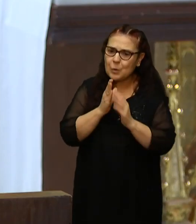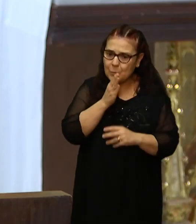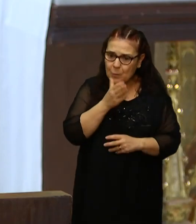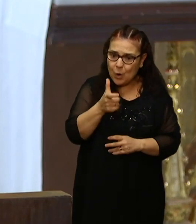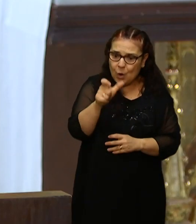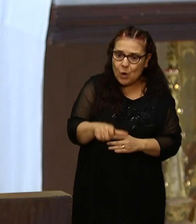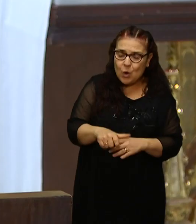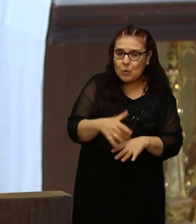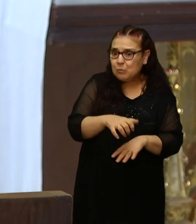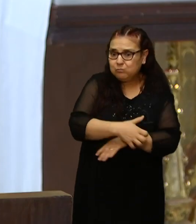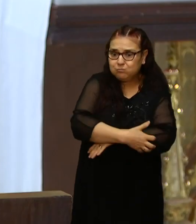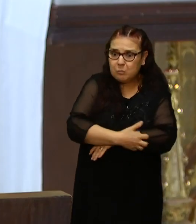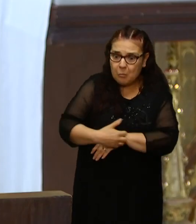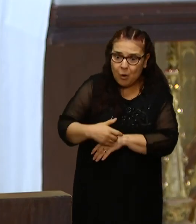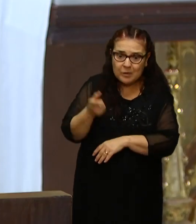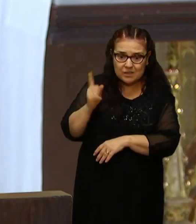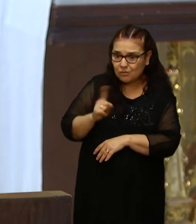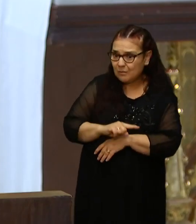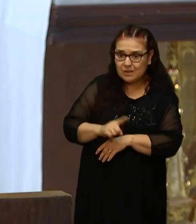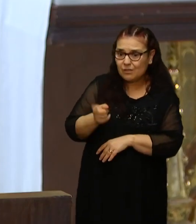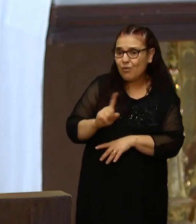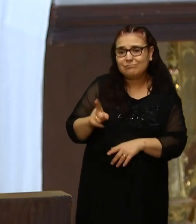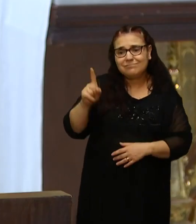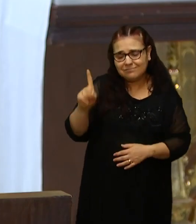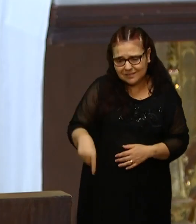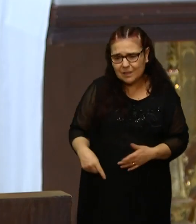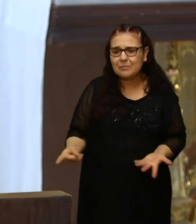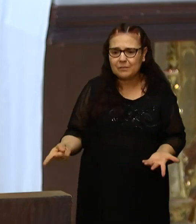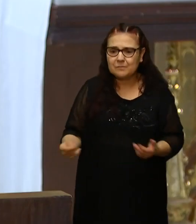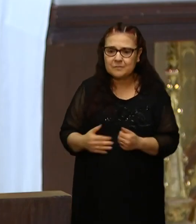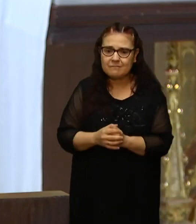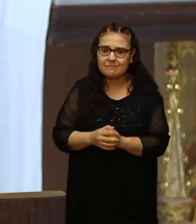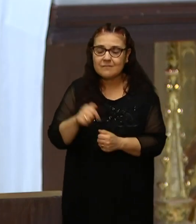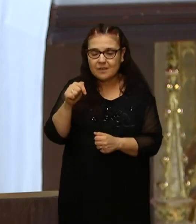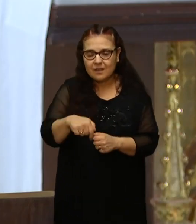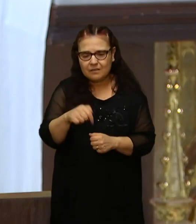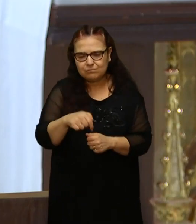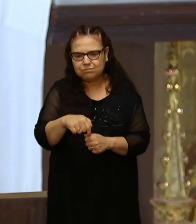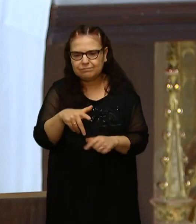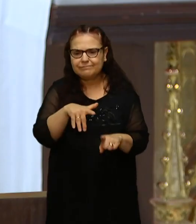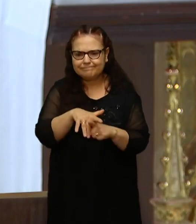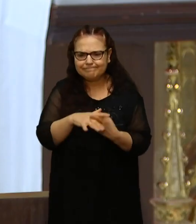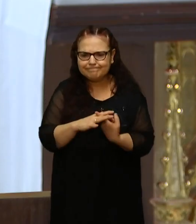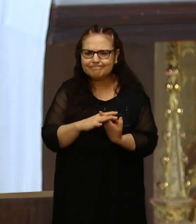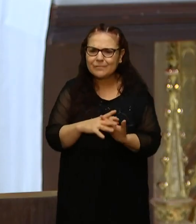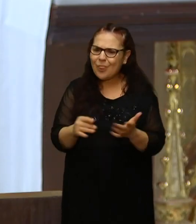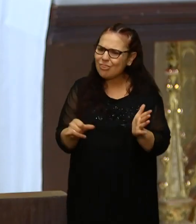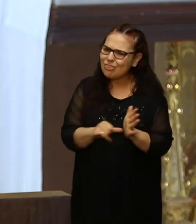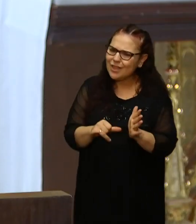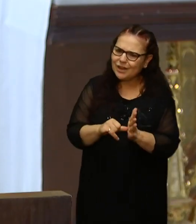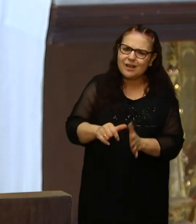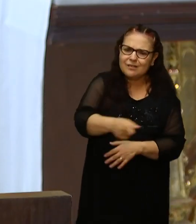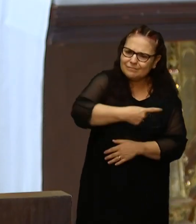o los lisiados, sino también por aquellos que en estos momentos están cerca de